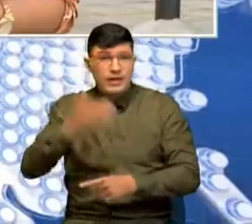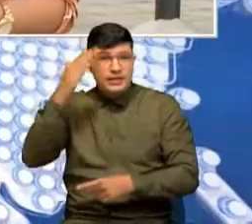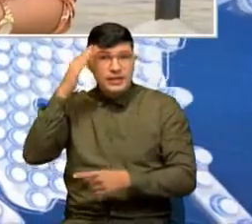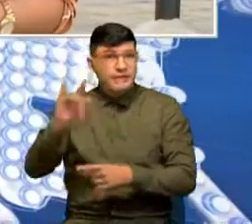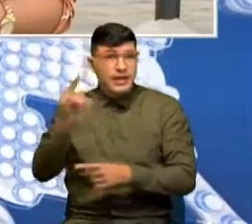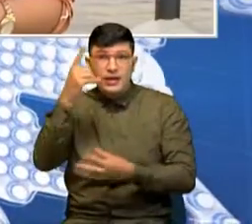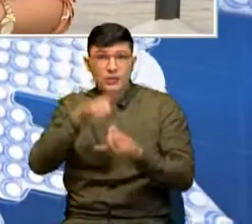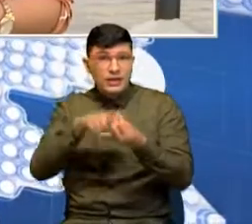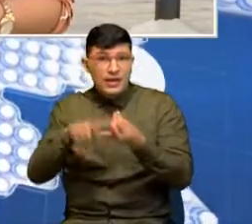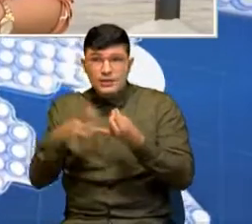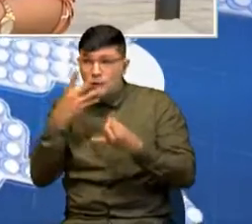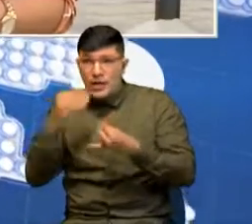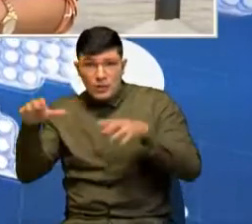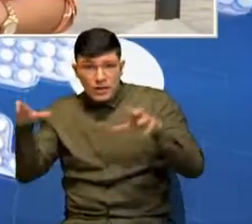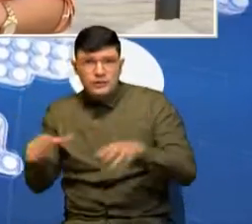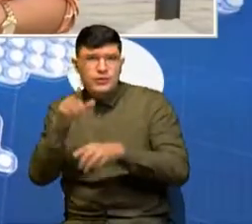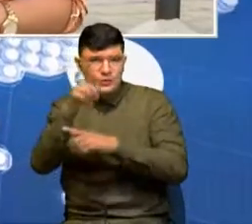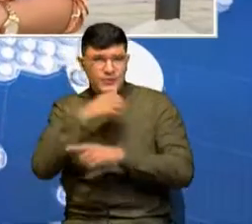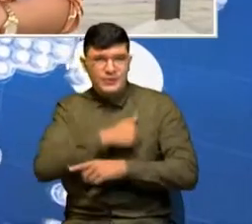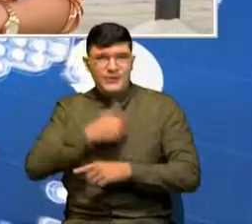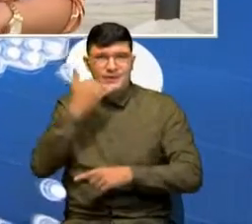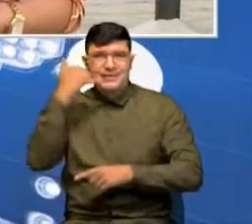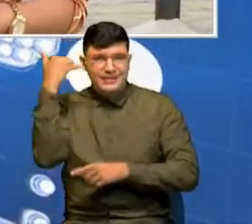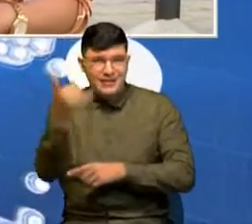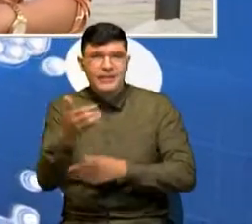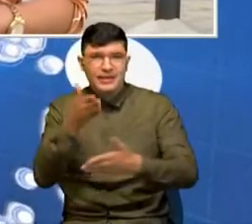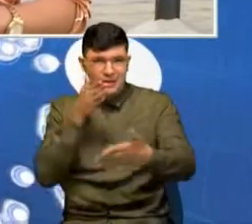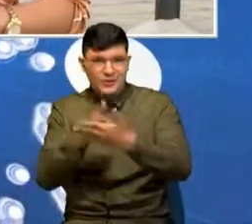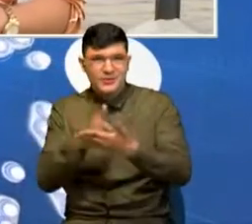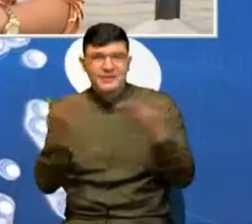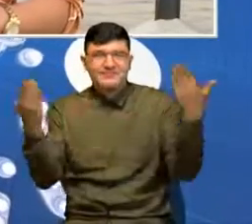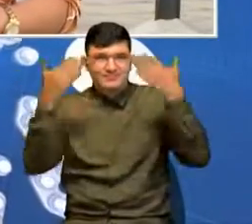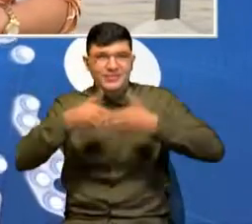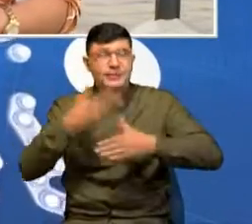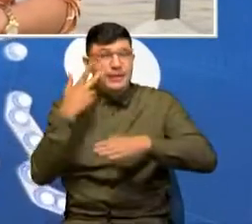registrarse en cada uno de los sectores. Por el momento, la información que compartimos con ustedes. Sigan en estudio.